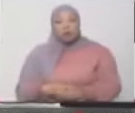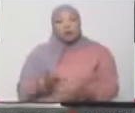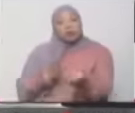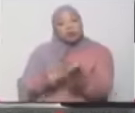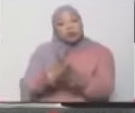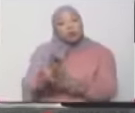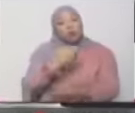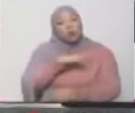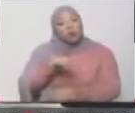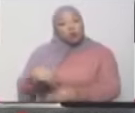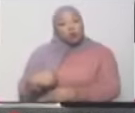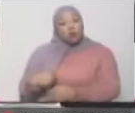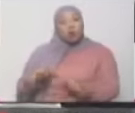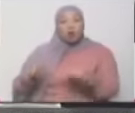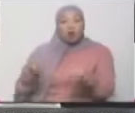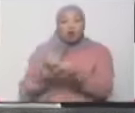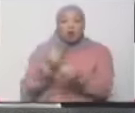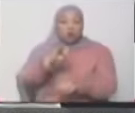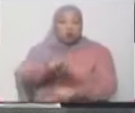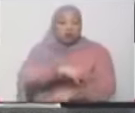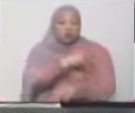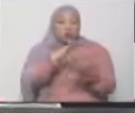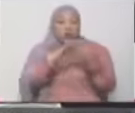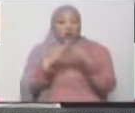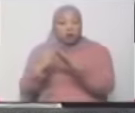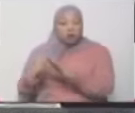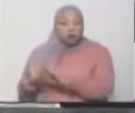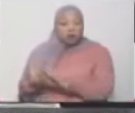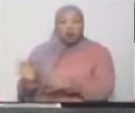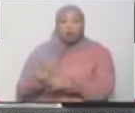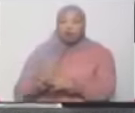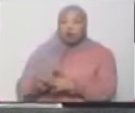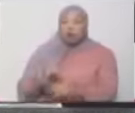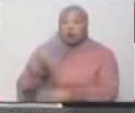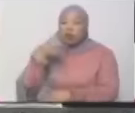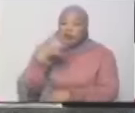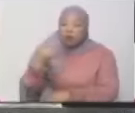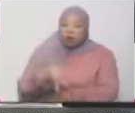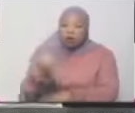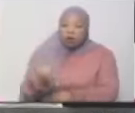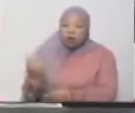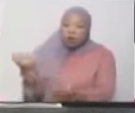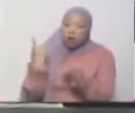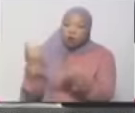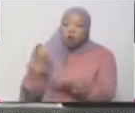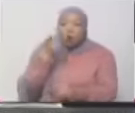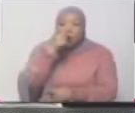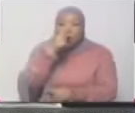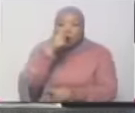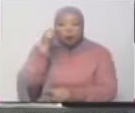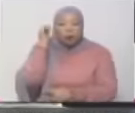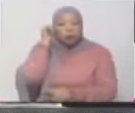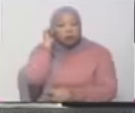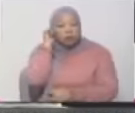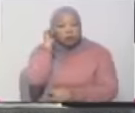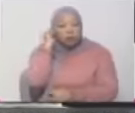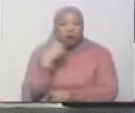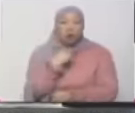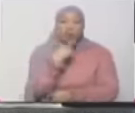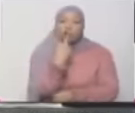nos dio sobre relanzar la Universidad de las Comunas y que de verdad funcione para la formación de hombres y mujeres que son voceros y